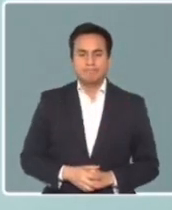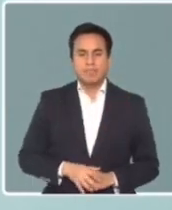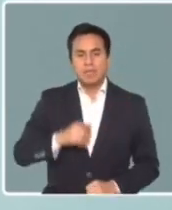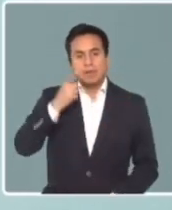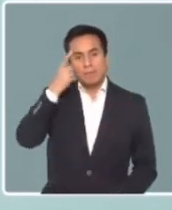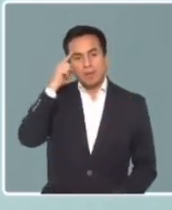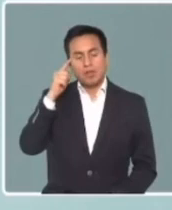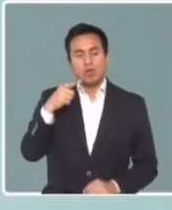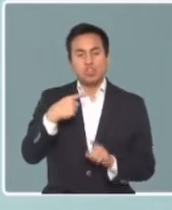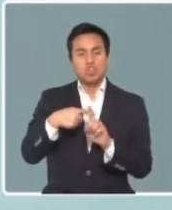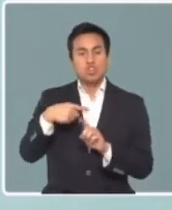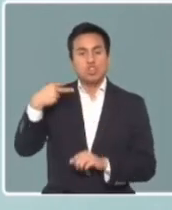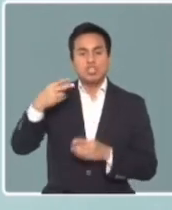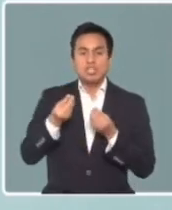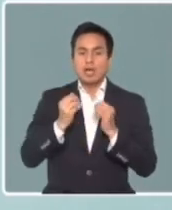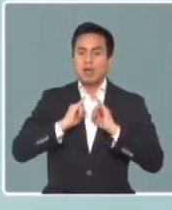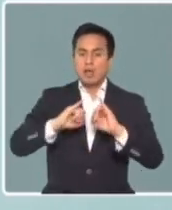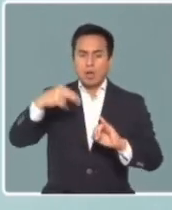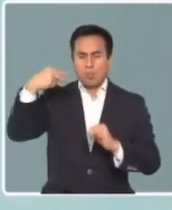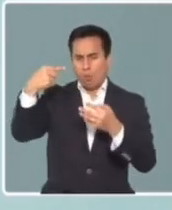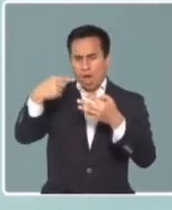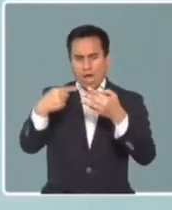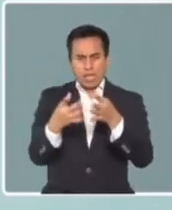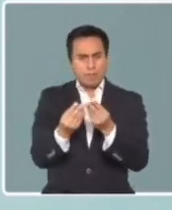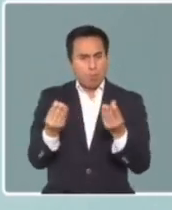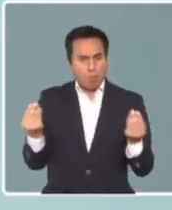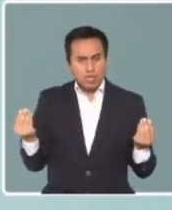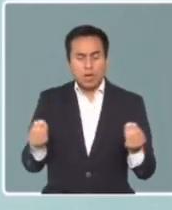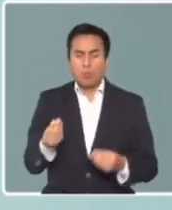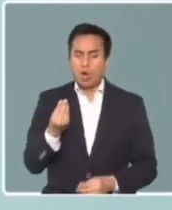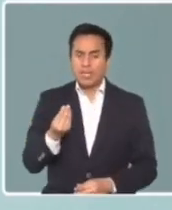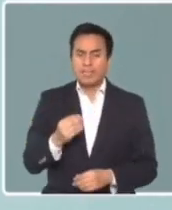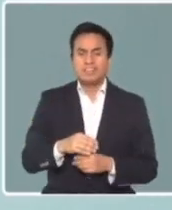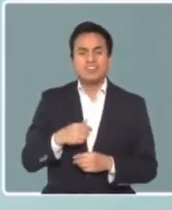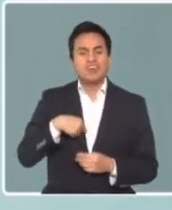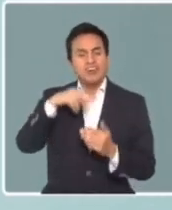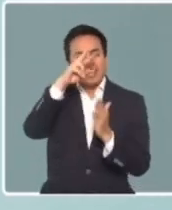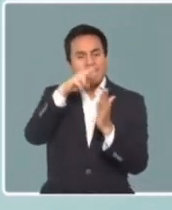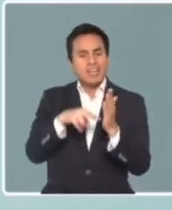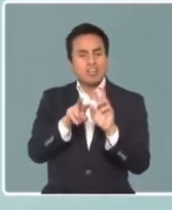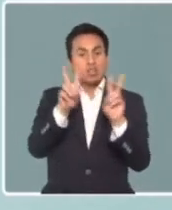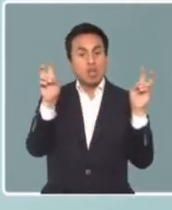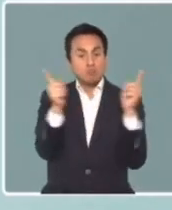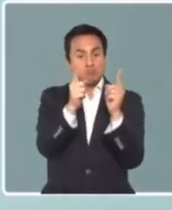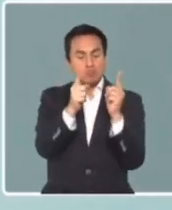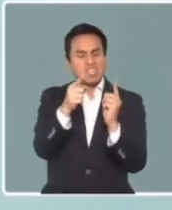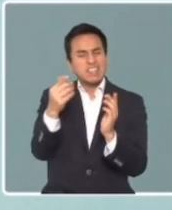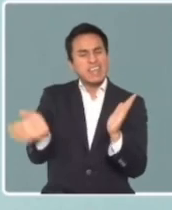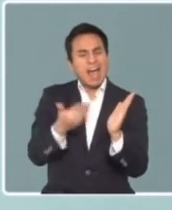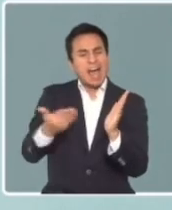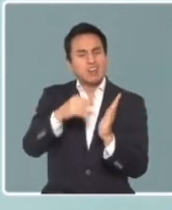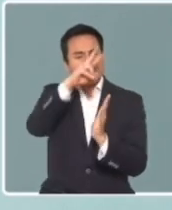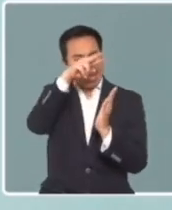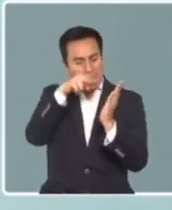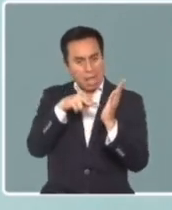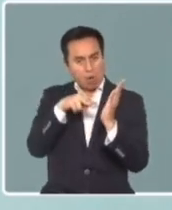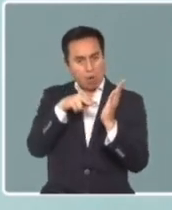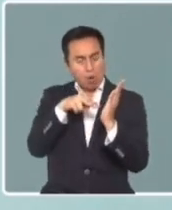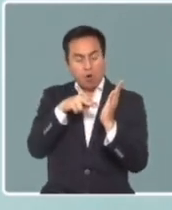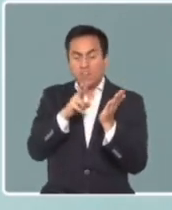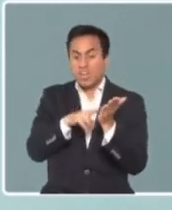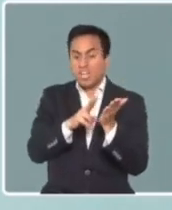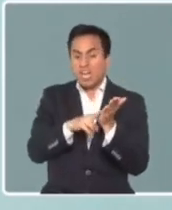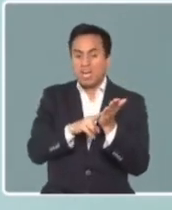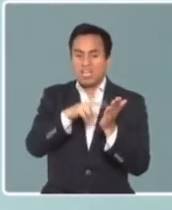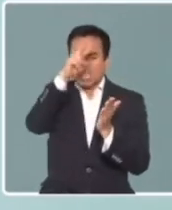Pero tenemos muchas buenas noticias que dar. Muchas buenas noticias. Yo cuando leo los titulares de los diarios, en